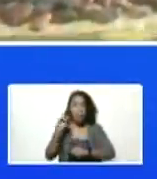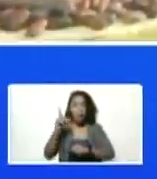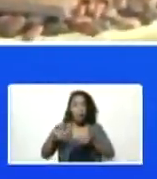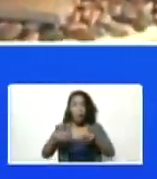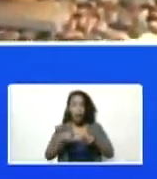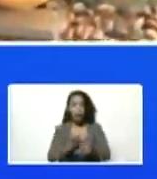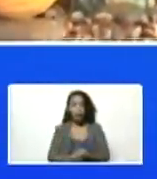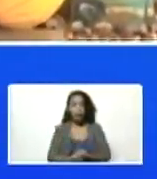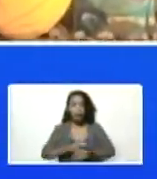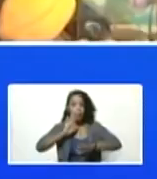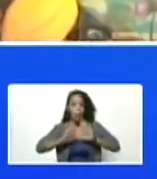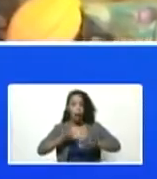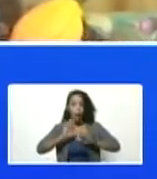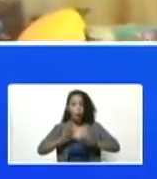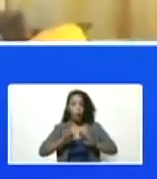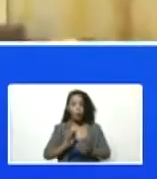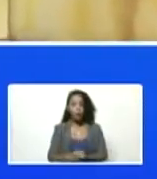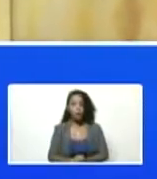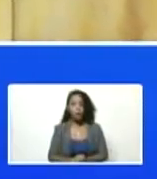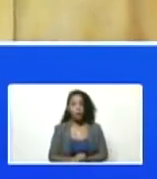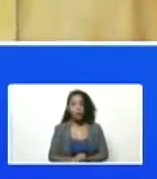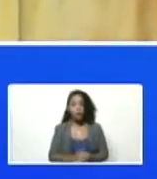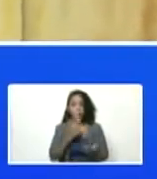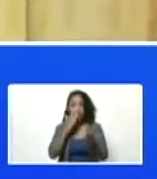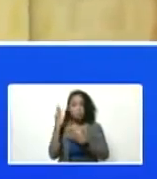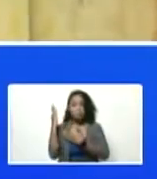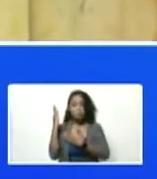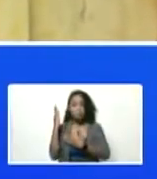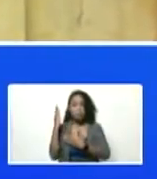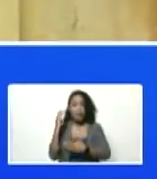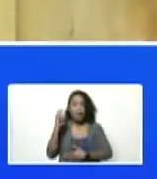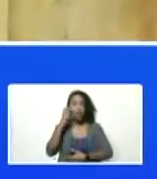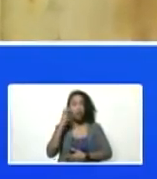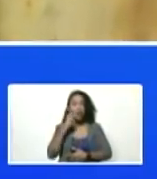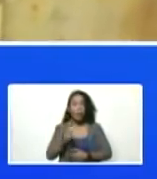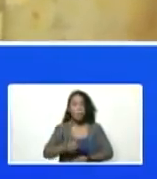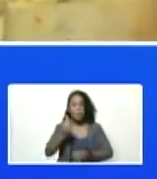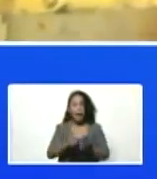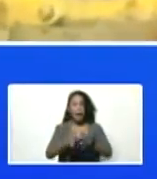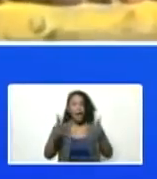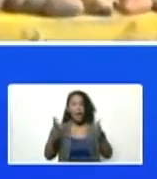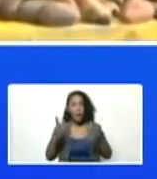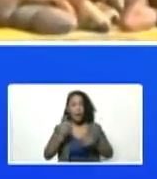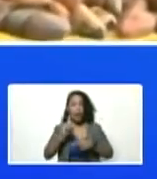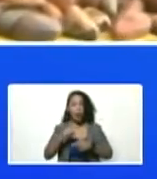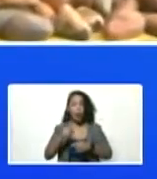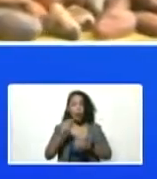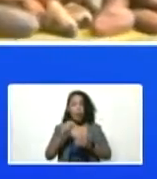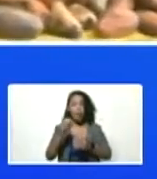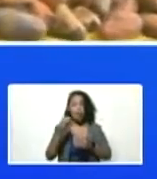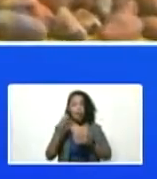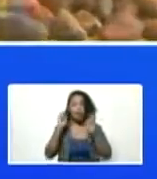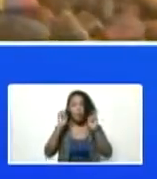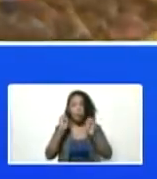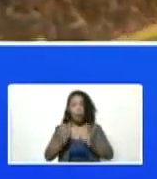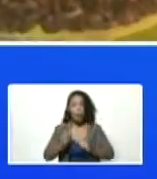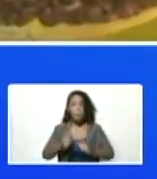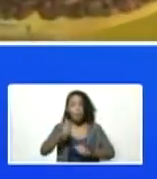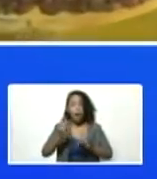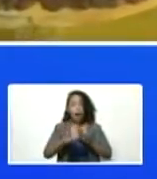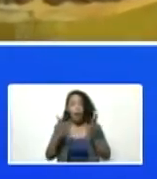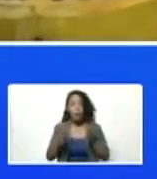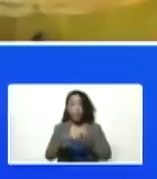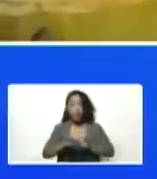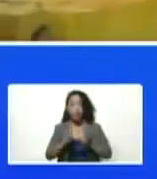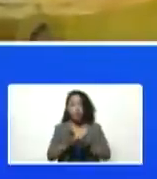Cimarrón barloventeño. Barloventeño. Allí tenemos el cacao más grande del mundo, pero no es la mazorca, es el monumento en el mundo. En